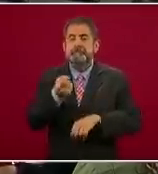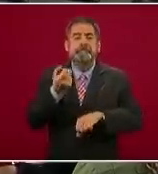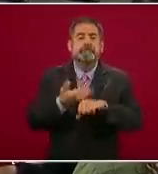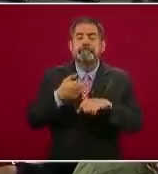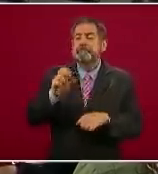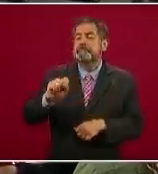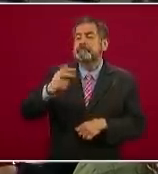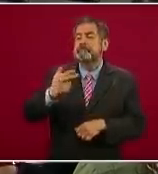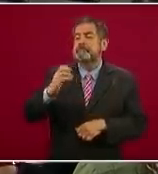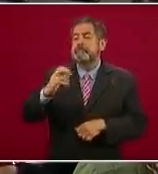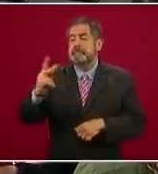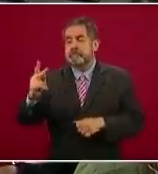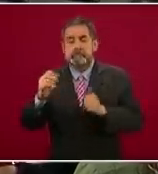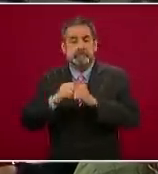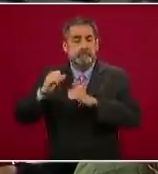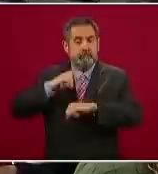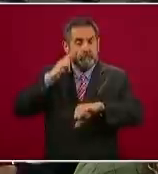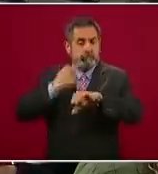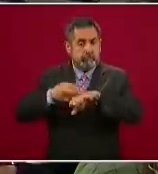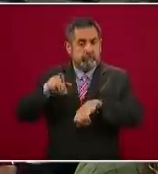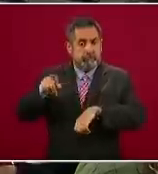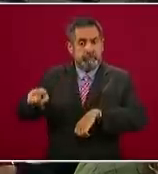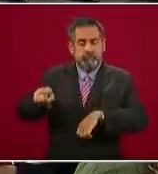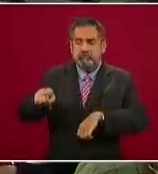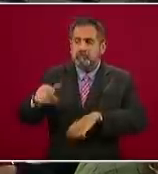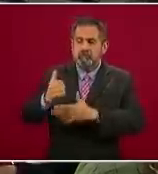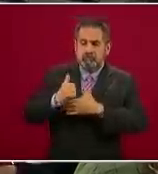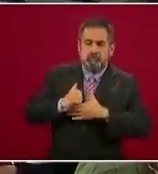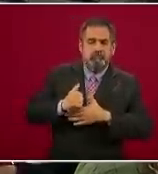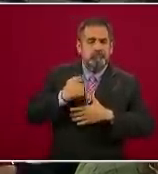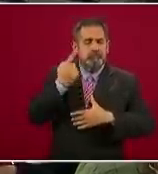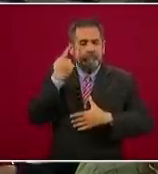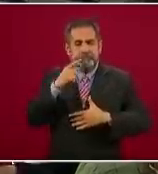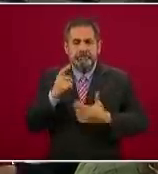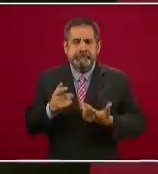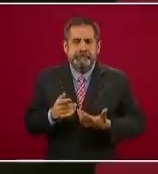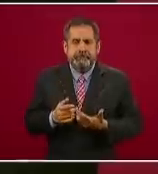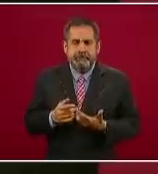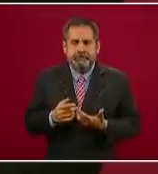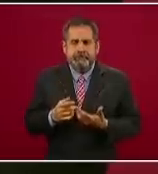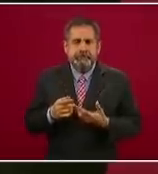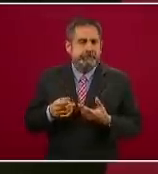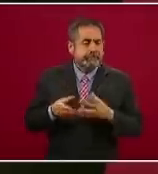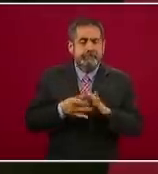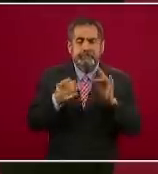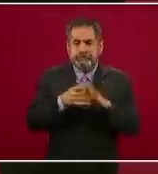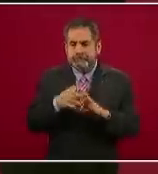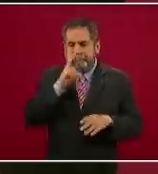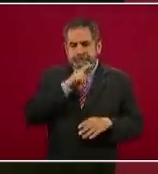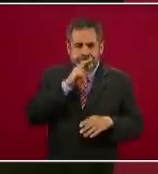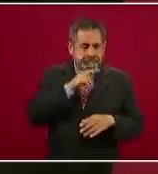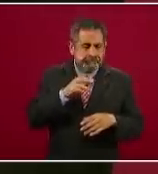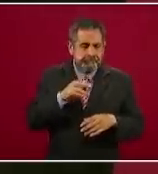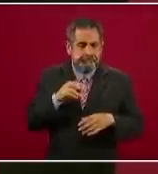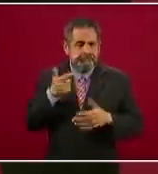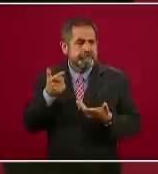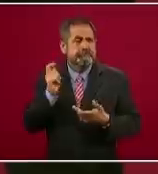Crédito Público que a través de Oficialía Mayor nos ha ayudado a el flujo pronto